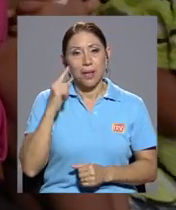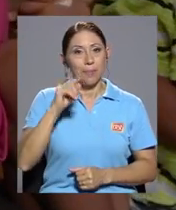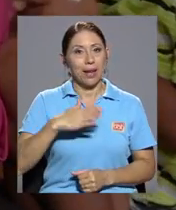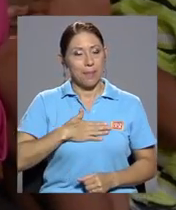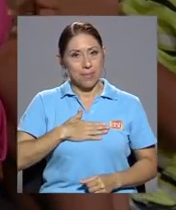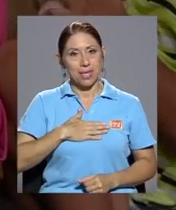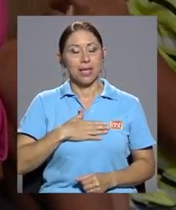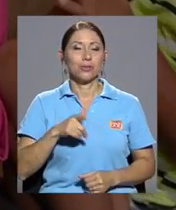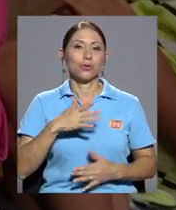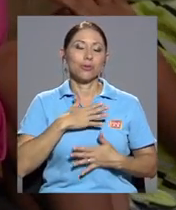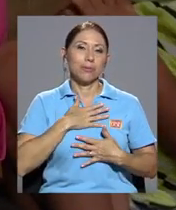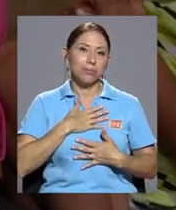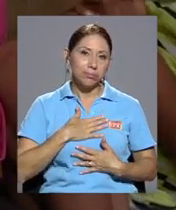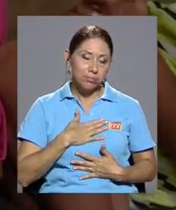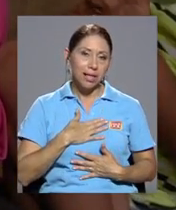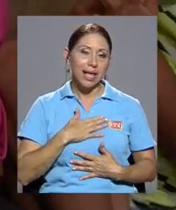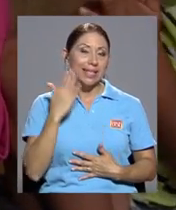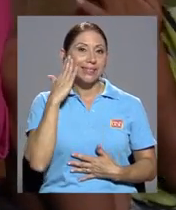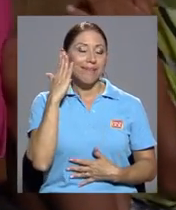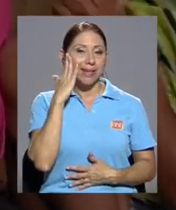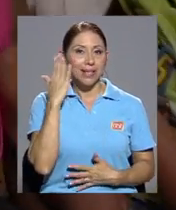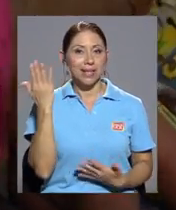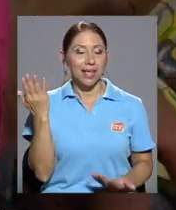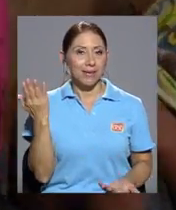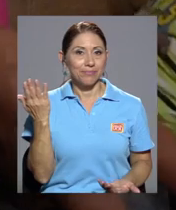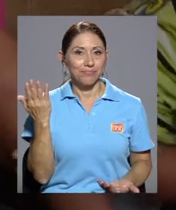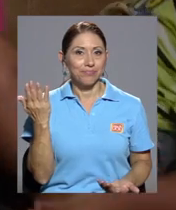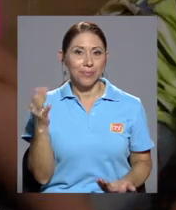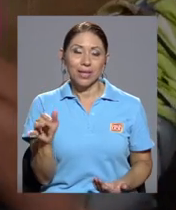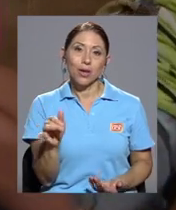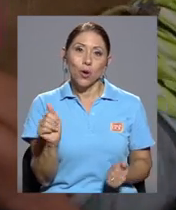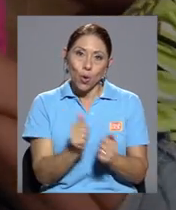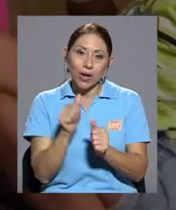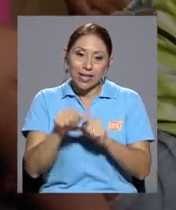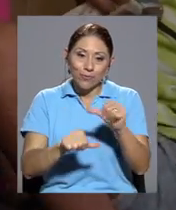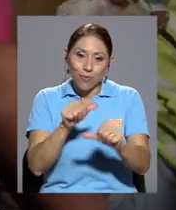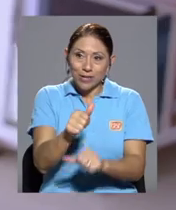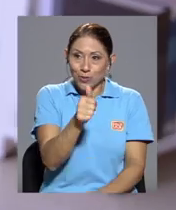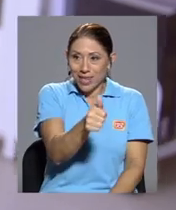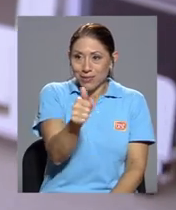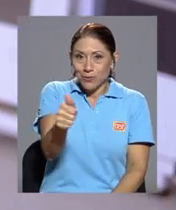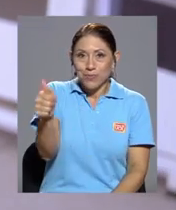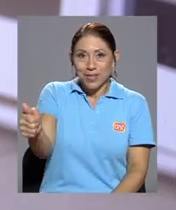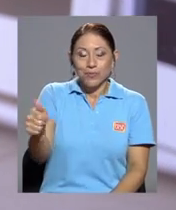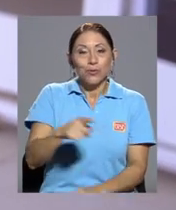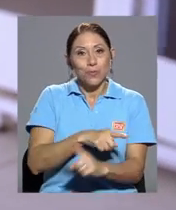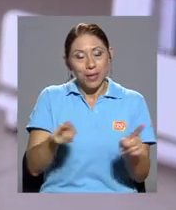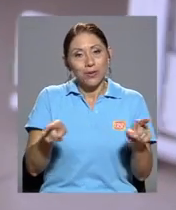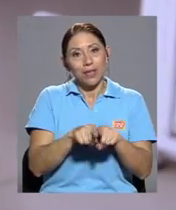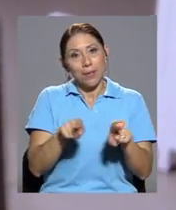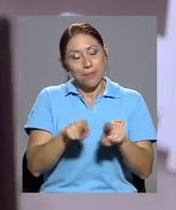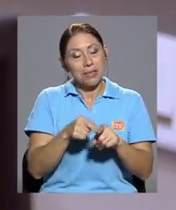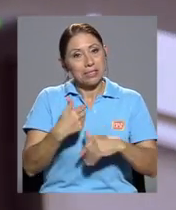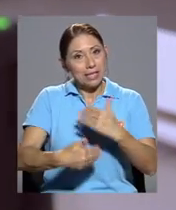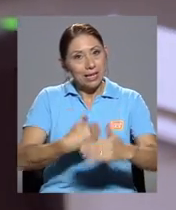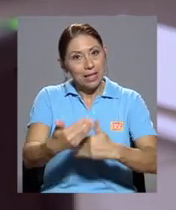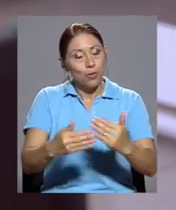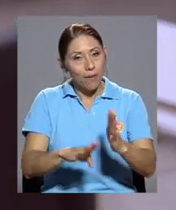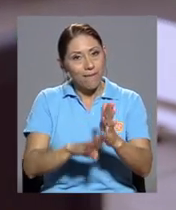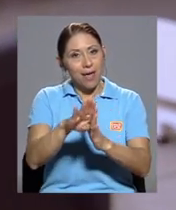para mí eso es un gran alivio la de la porque saber que llevada con el esfuerzo ellos vivimos pero que están por lo menos esté saliendo